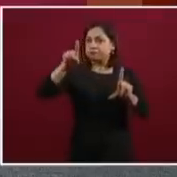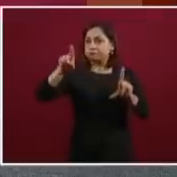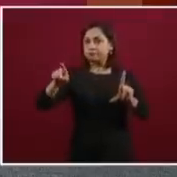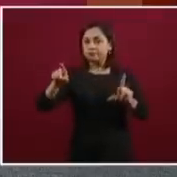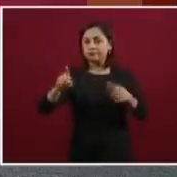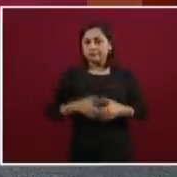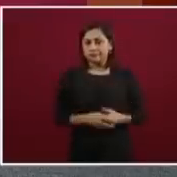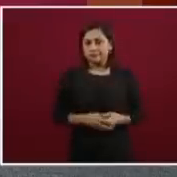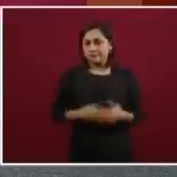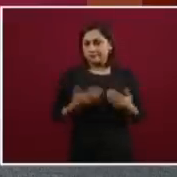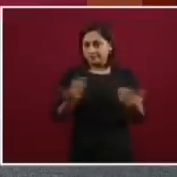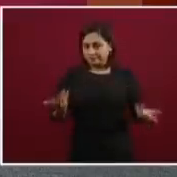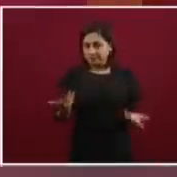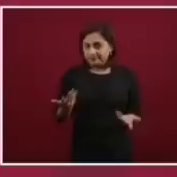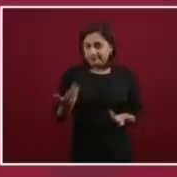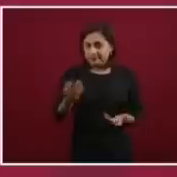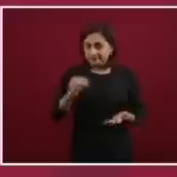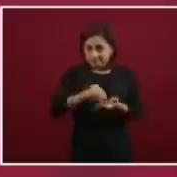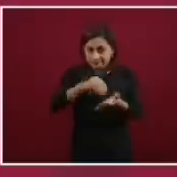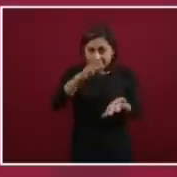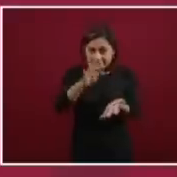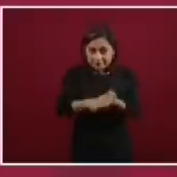se puede probar